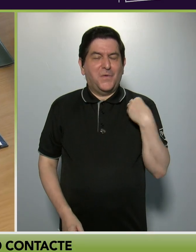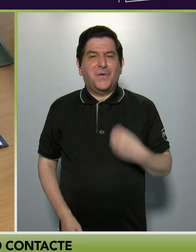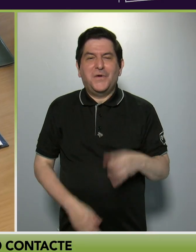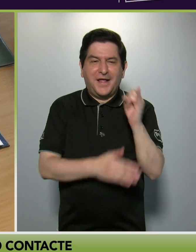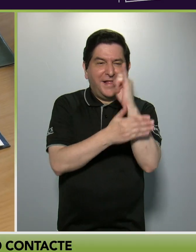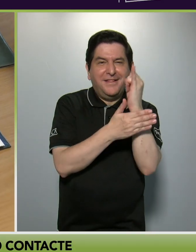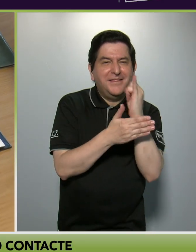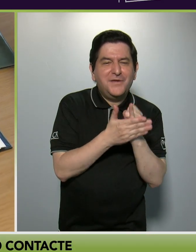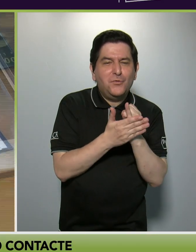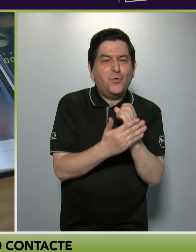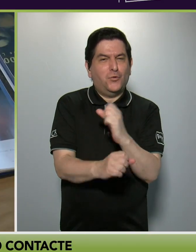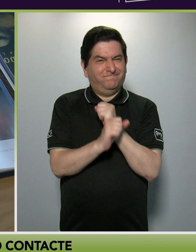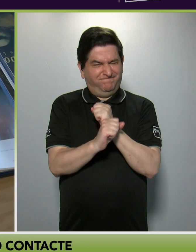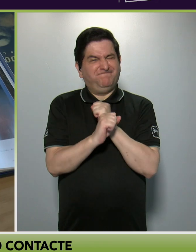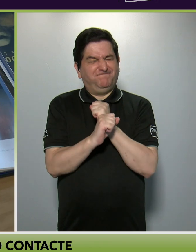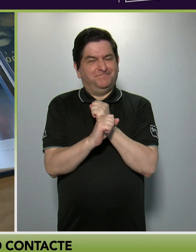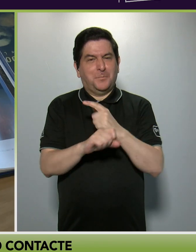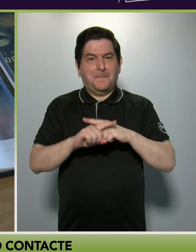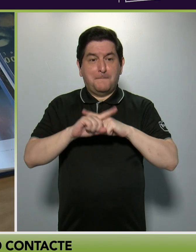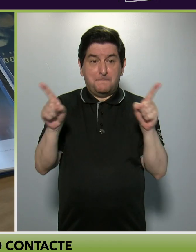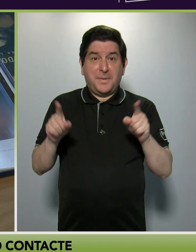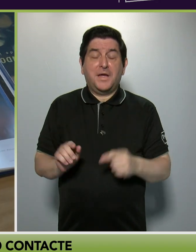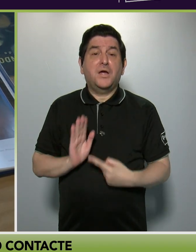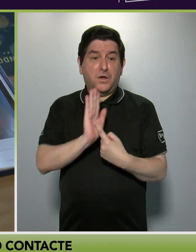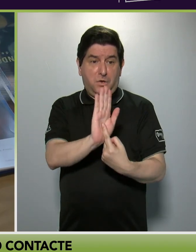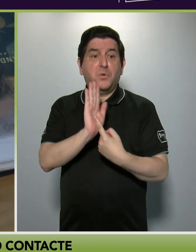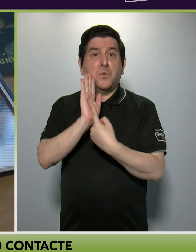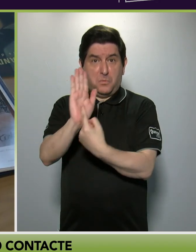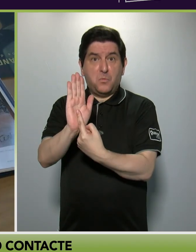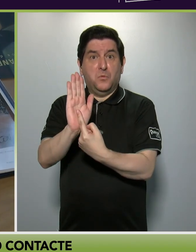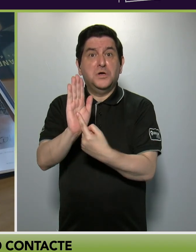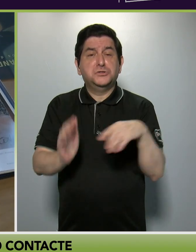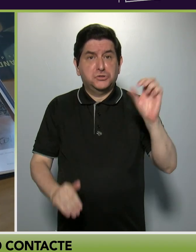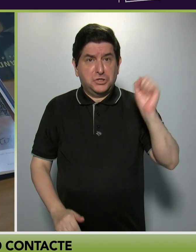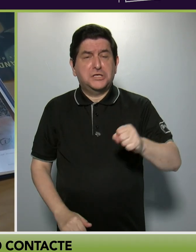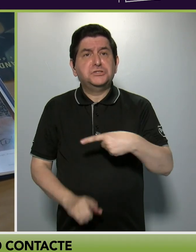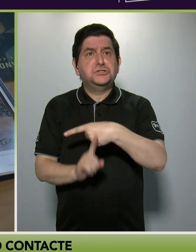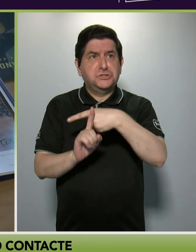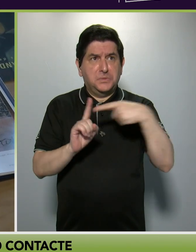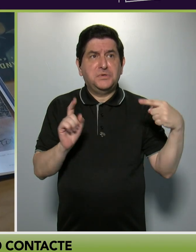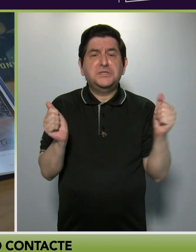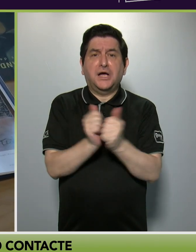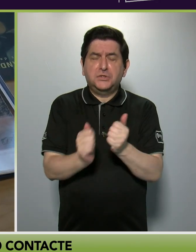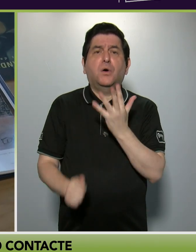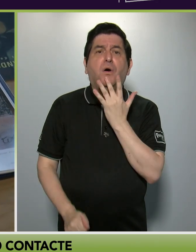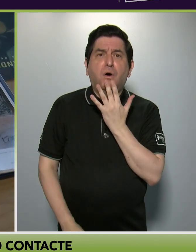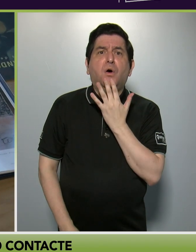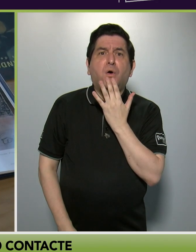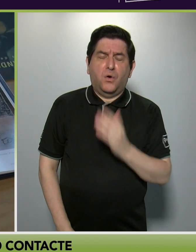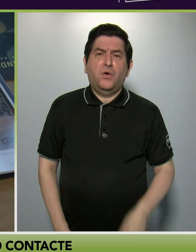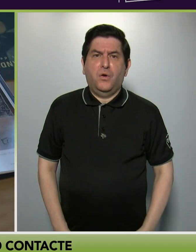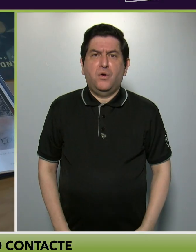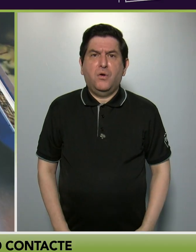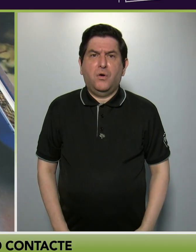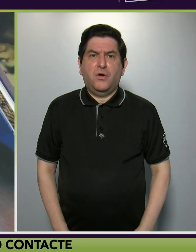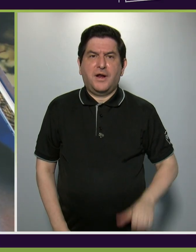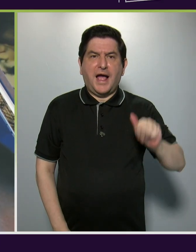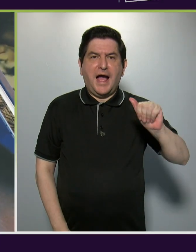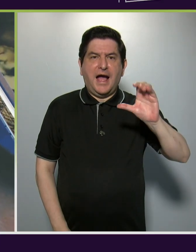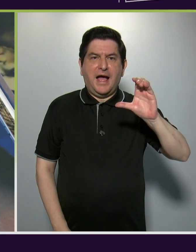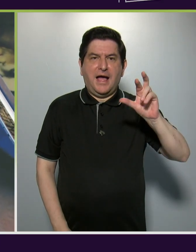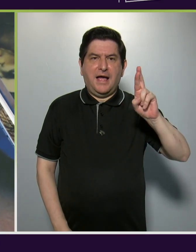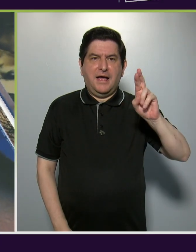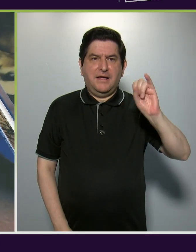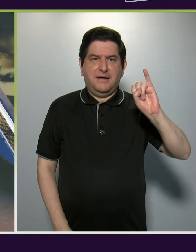seguro, pero he hecho de esas exposiciones que he hecho, por lo menos la mitad han sido con color, con acrílicos,